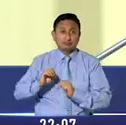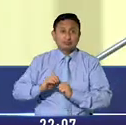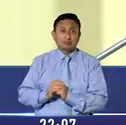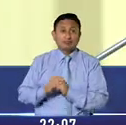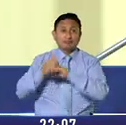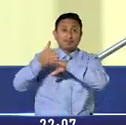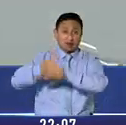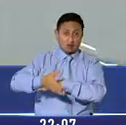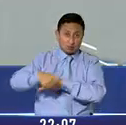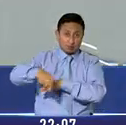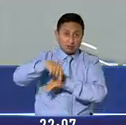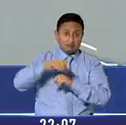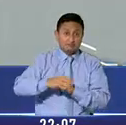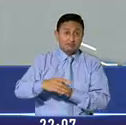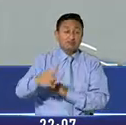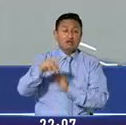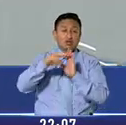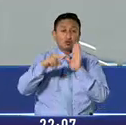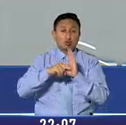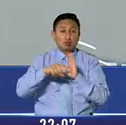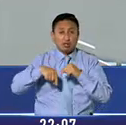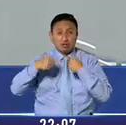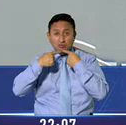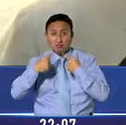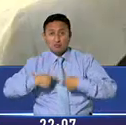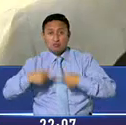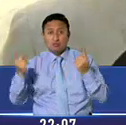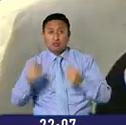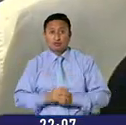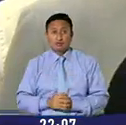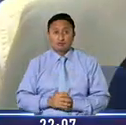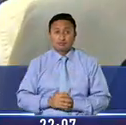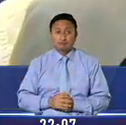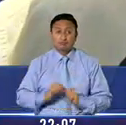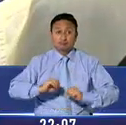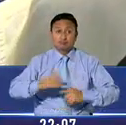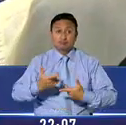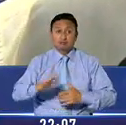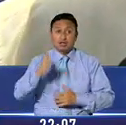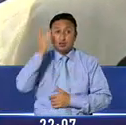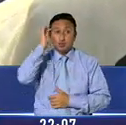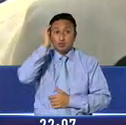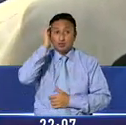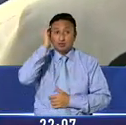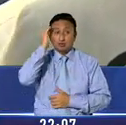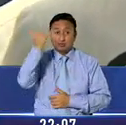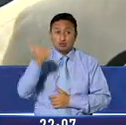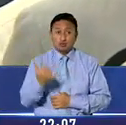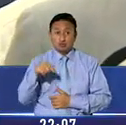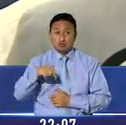la preocupación de lo que está ocurriendo y obviamente de esta nueva variante que ha complicado a Europa. Y es lo que el COE